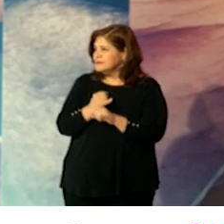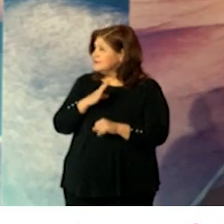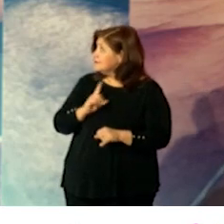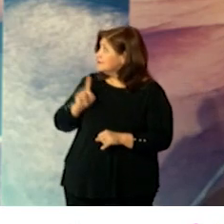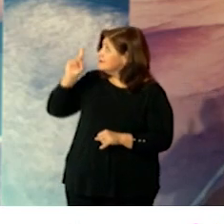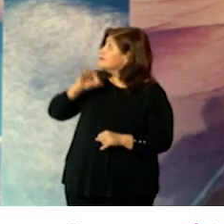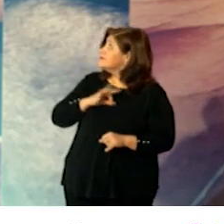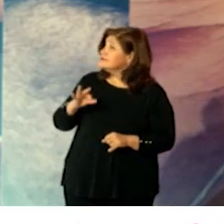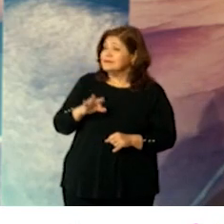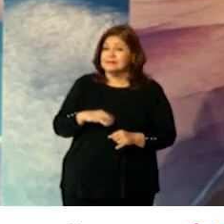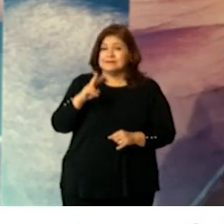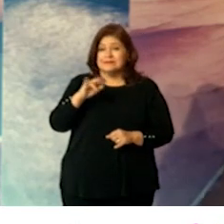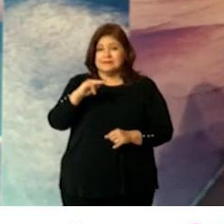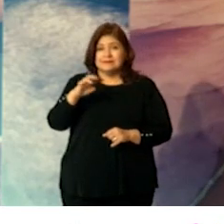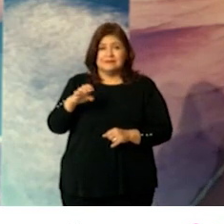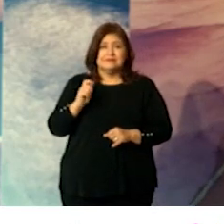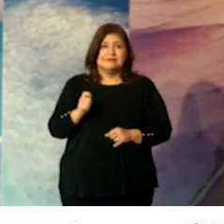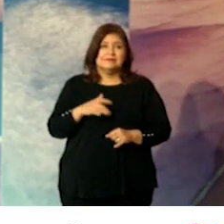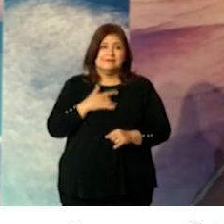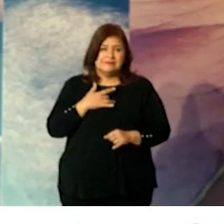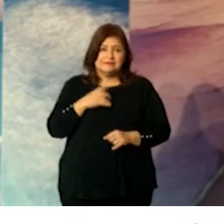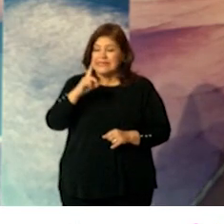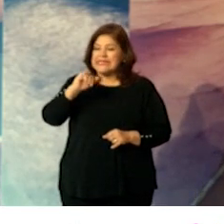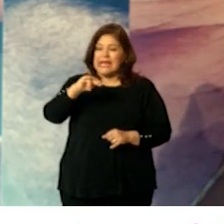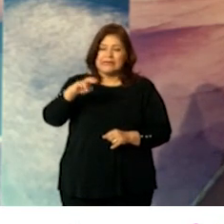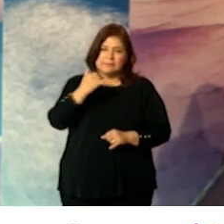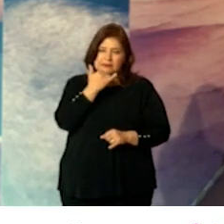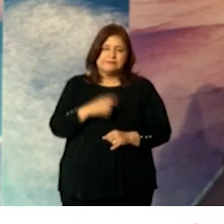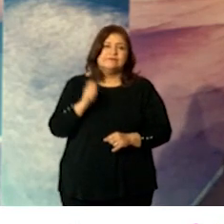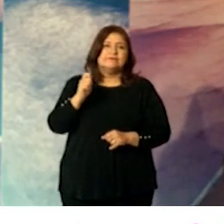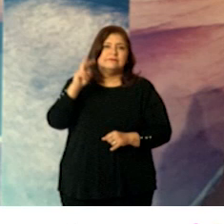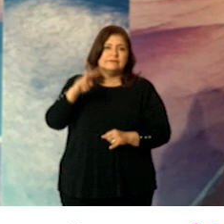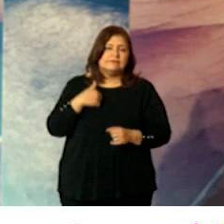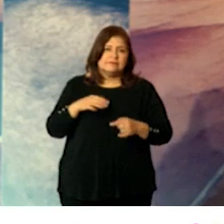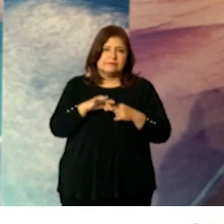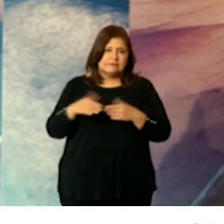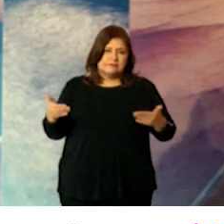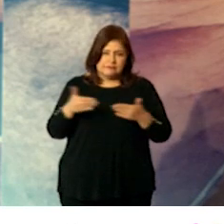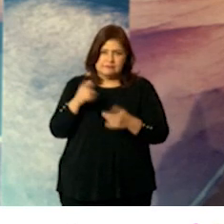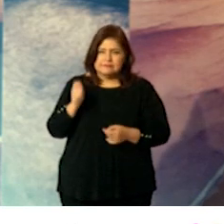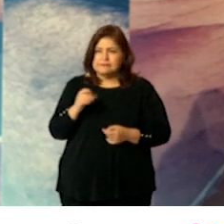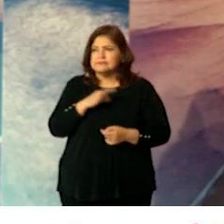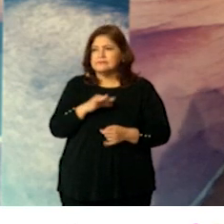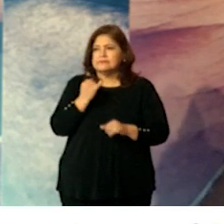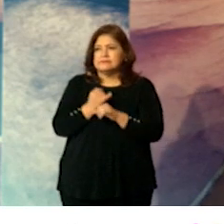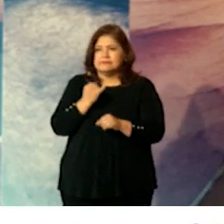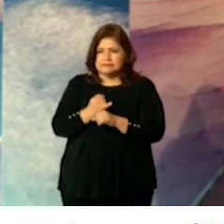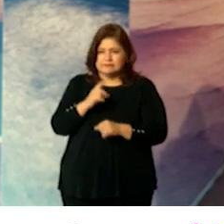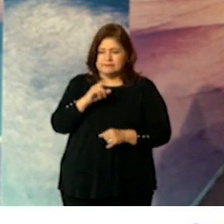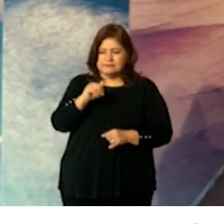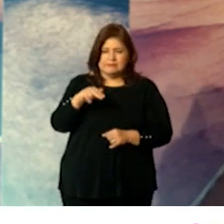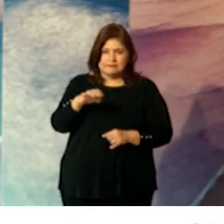está, Diané. Entonces voy a proceder a presentar a cada una de ellas. Virtualmente nos acompaña hoy